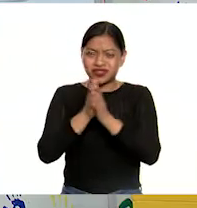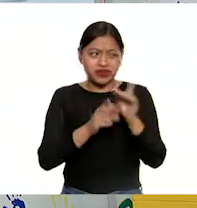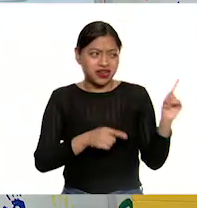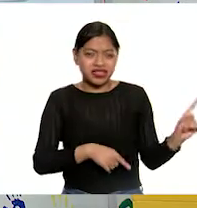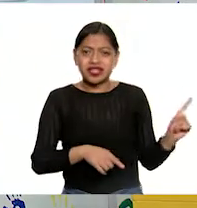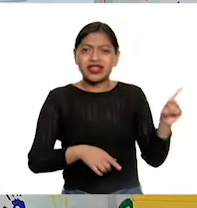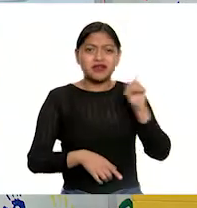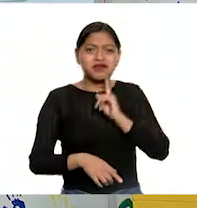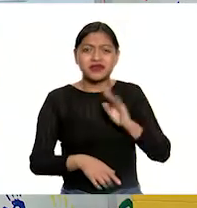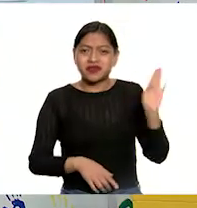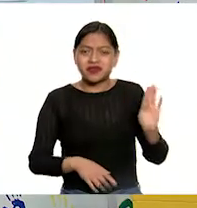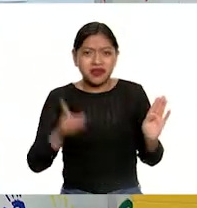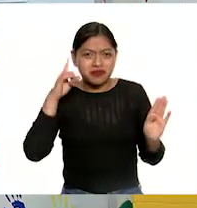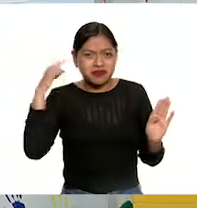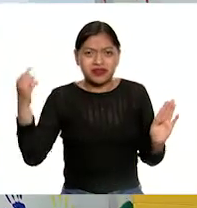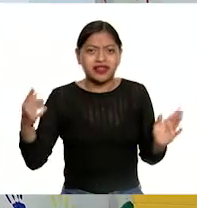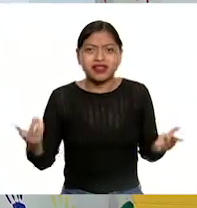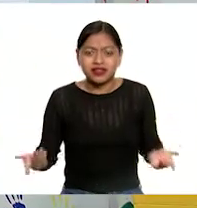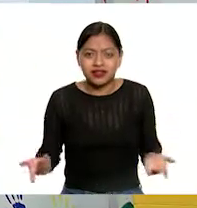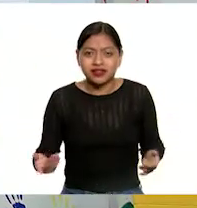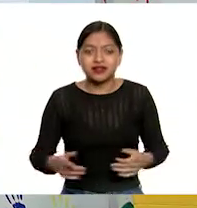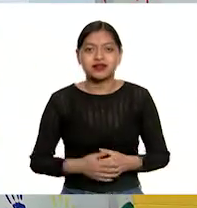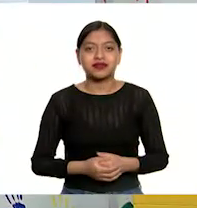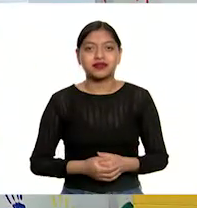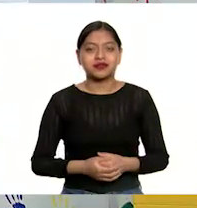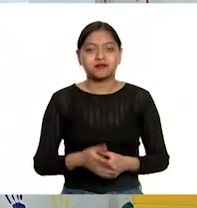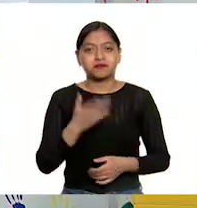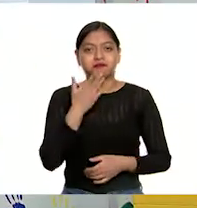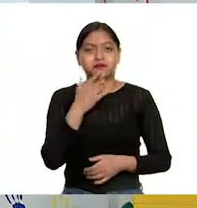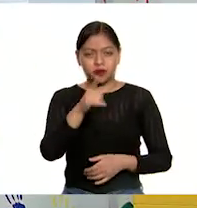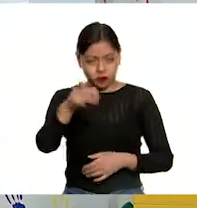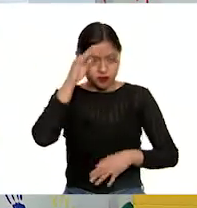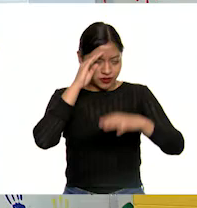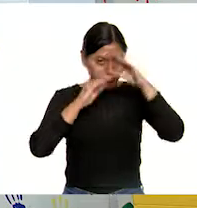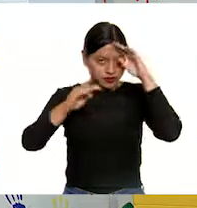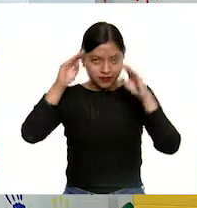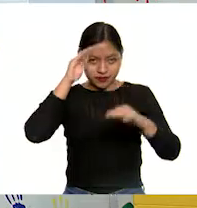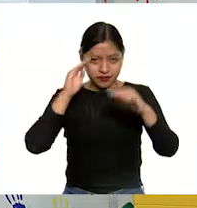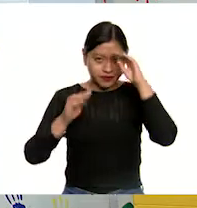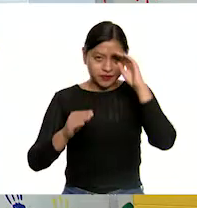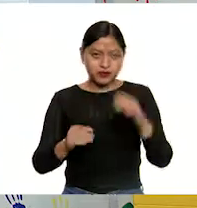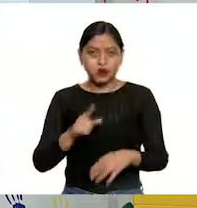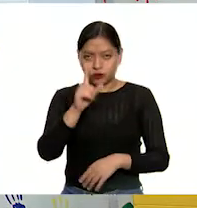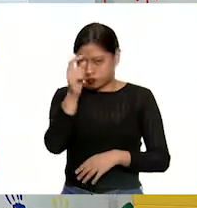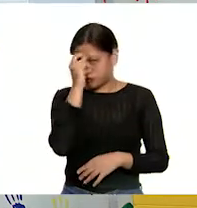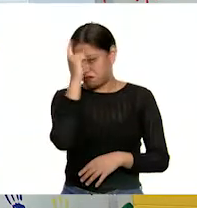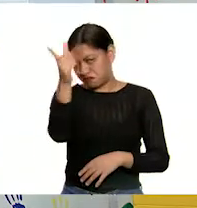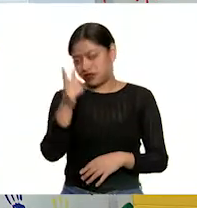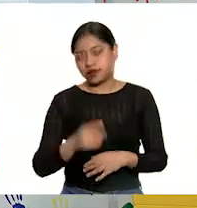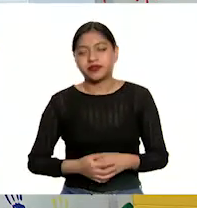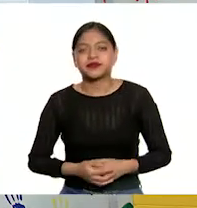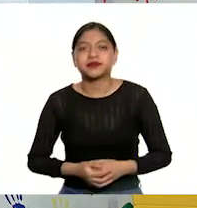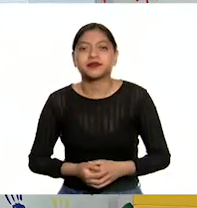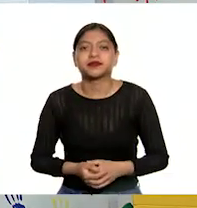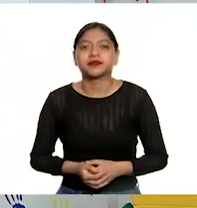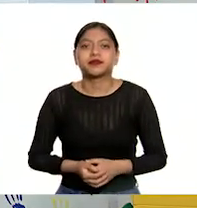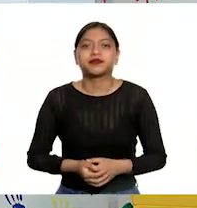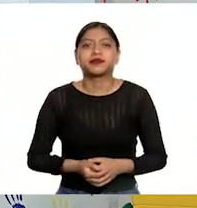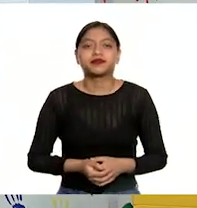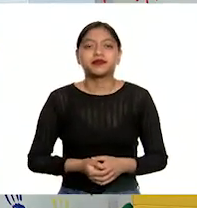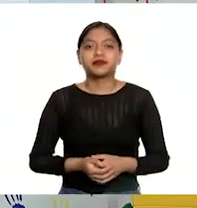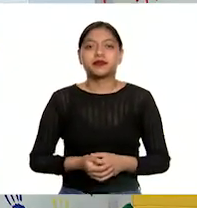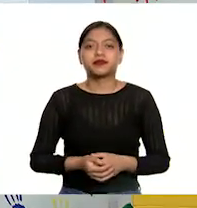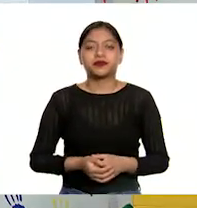chocolate? ¿Para qué lo querrá, maestra? A ver, vamos a ¿Qué se nos empezar ocurre? a inventar nuestra historia.